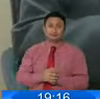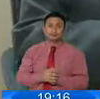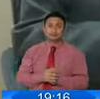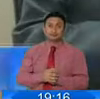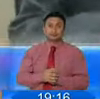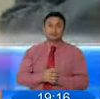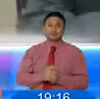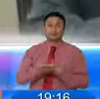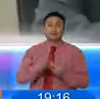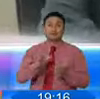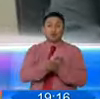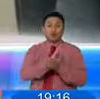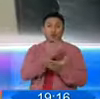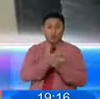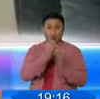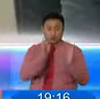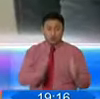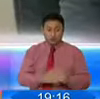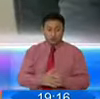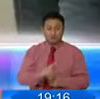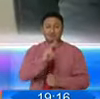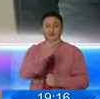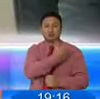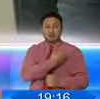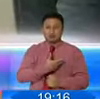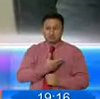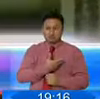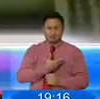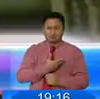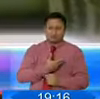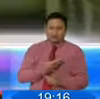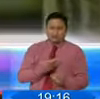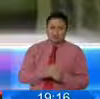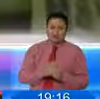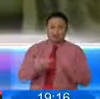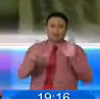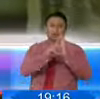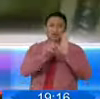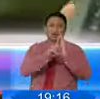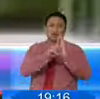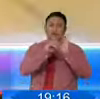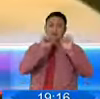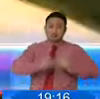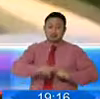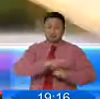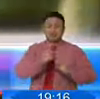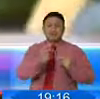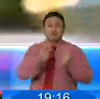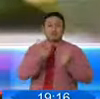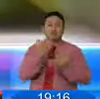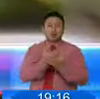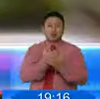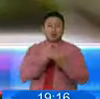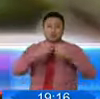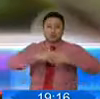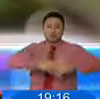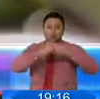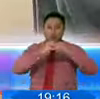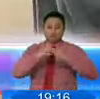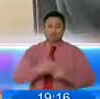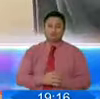Colegio de Economistas. Su vicepresidente dice todo lo contrario, que la ley podría dar dinamismo a la economía en todos sus